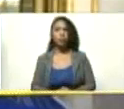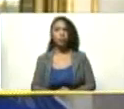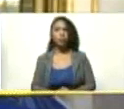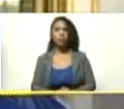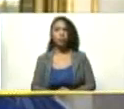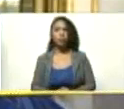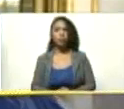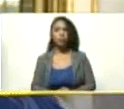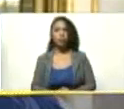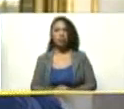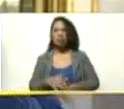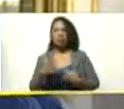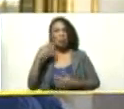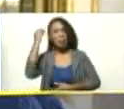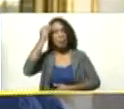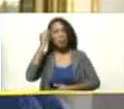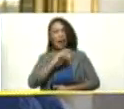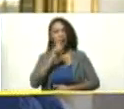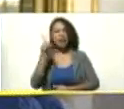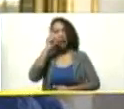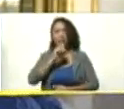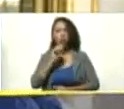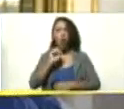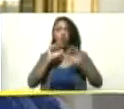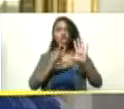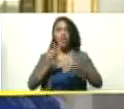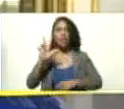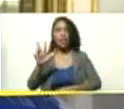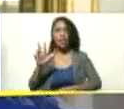¿Qué iba a imaginar en aquel año 83?